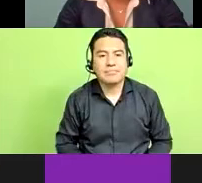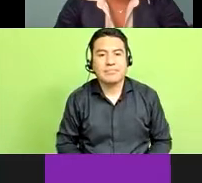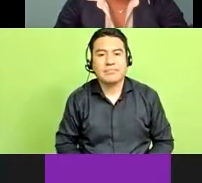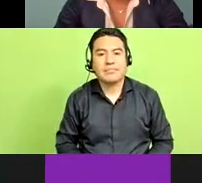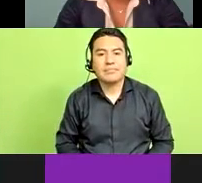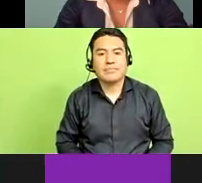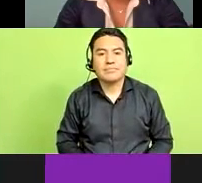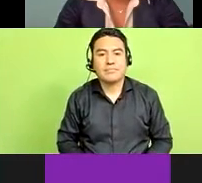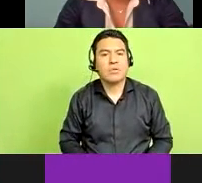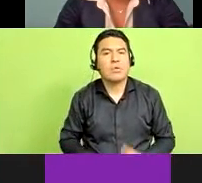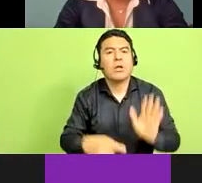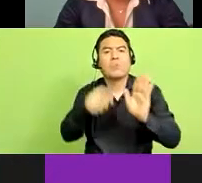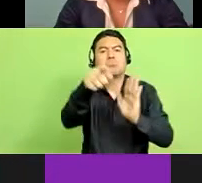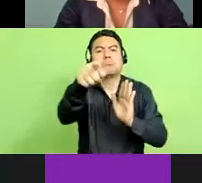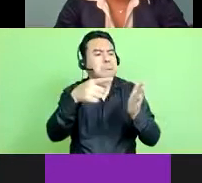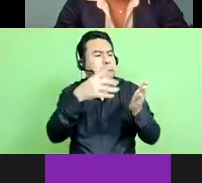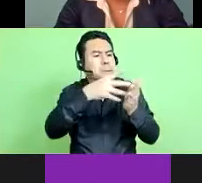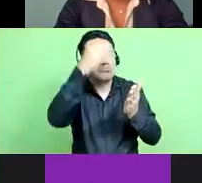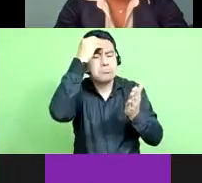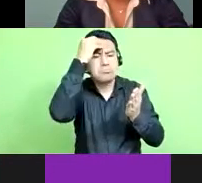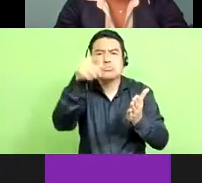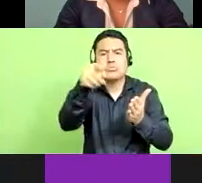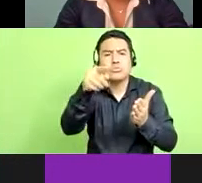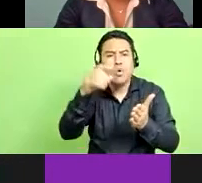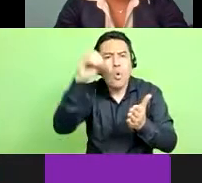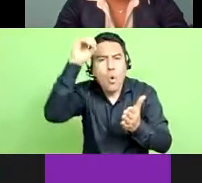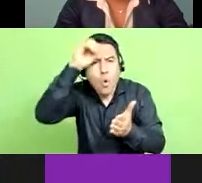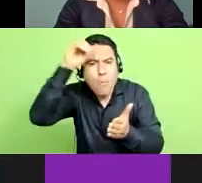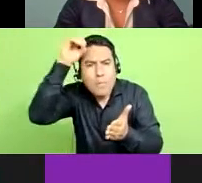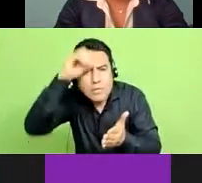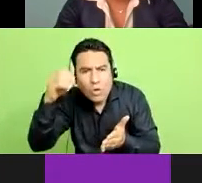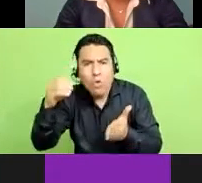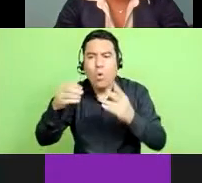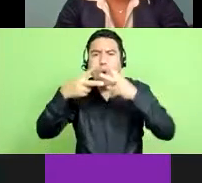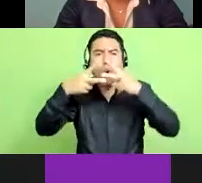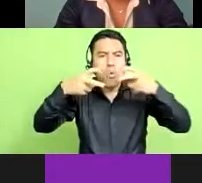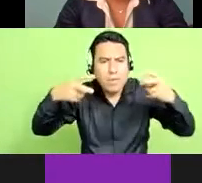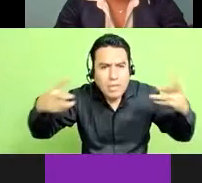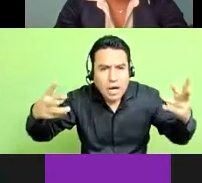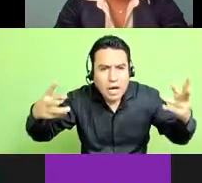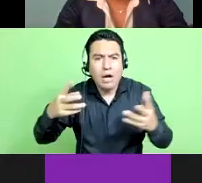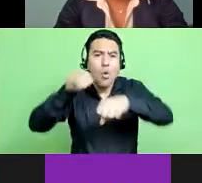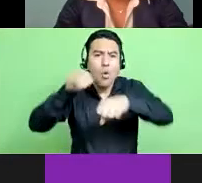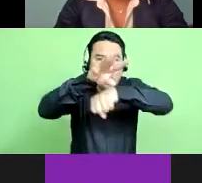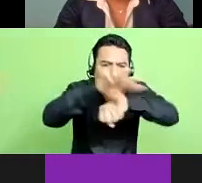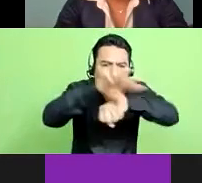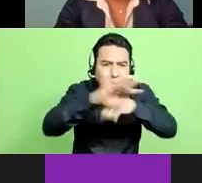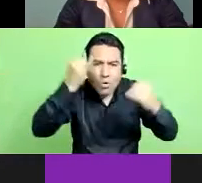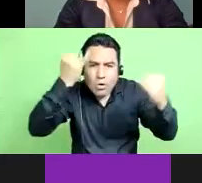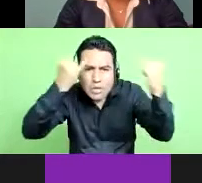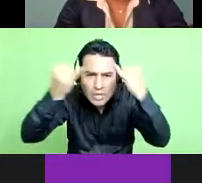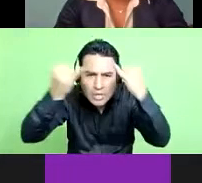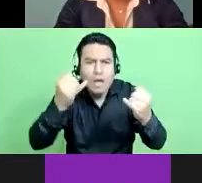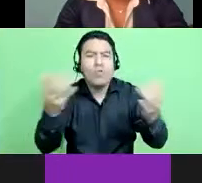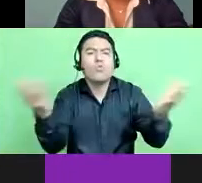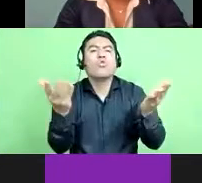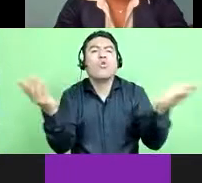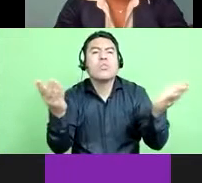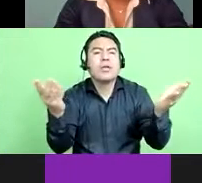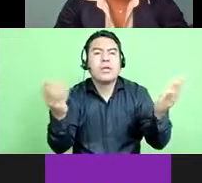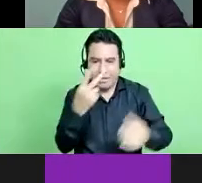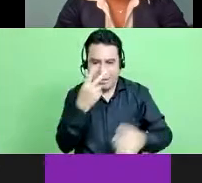canales de recepción de comentarios aportes y observaciones los canales correspondientes